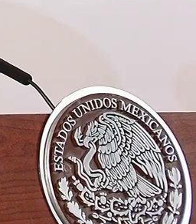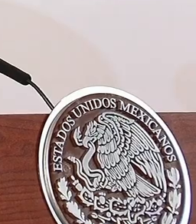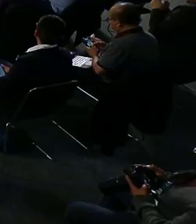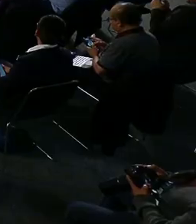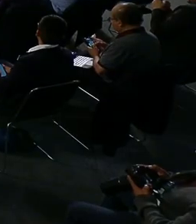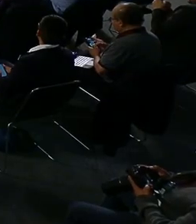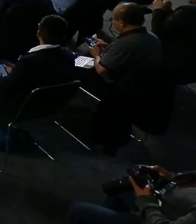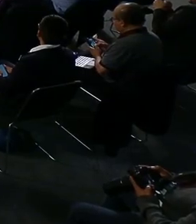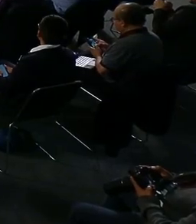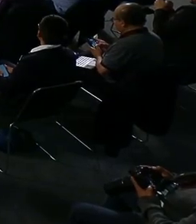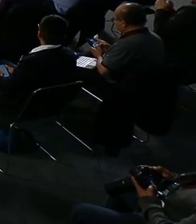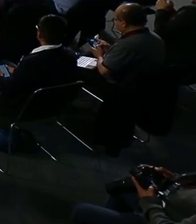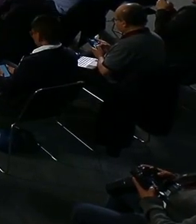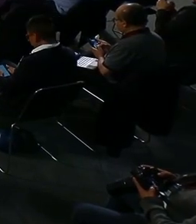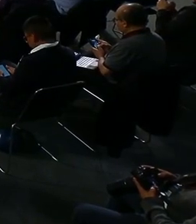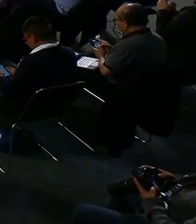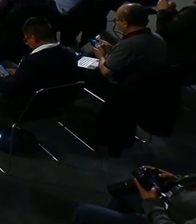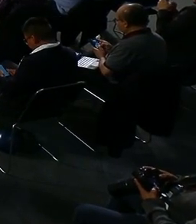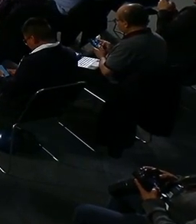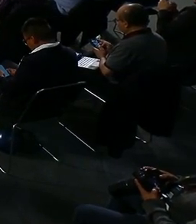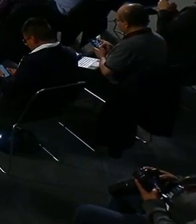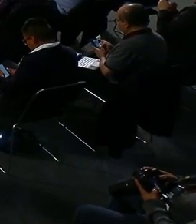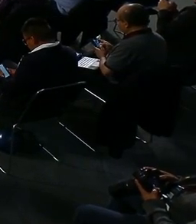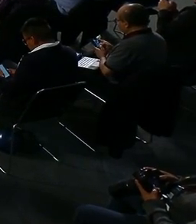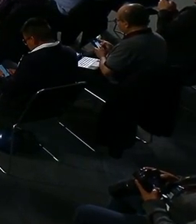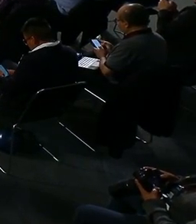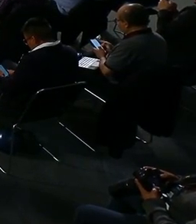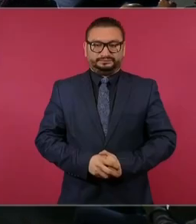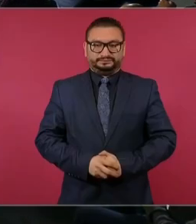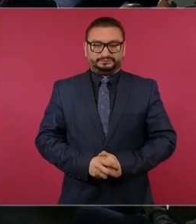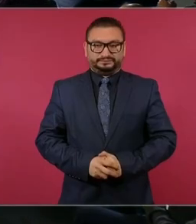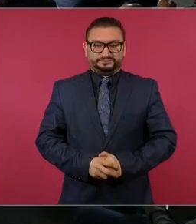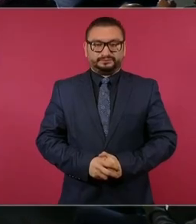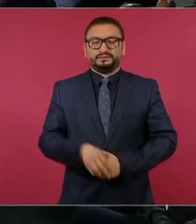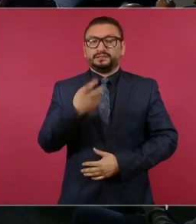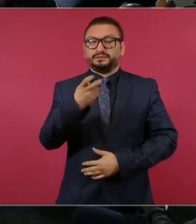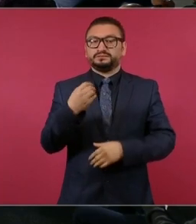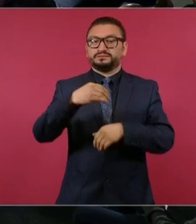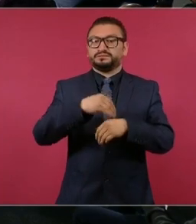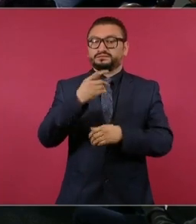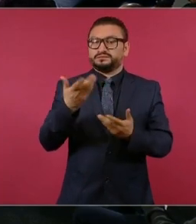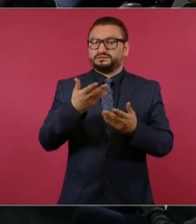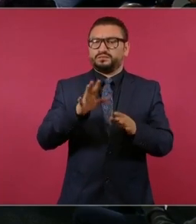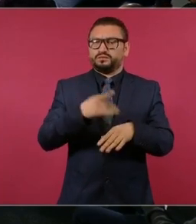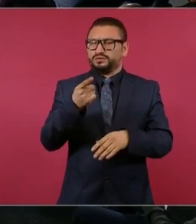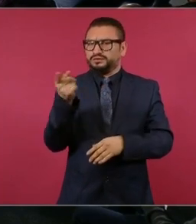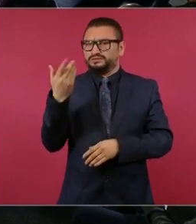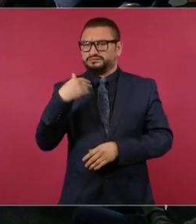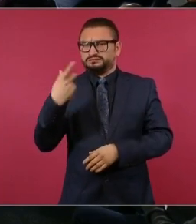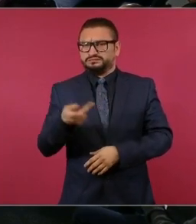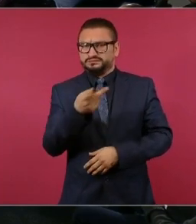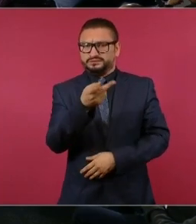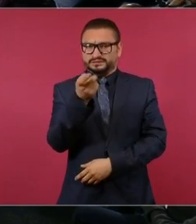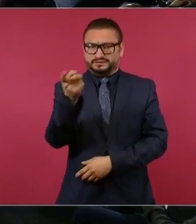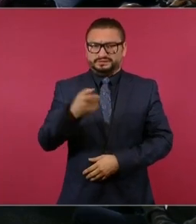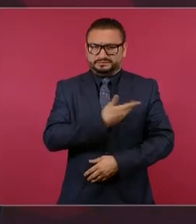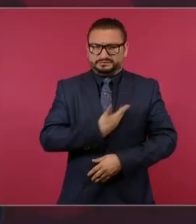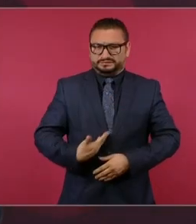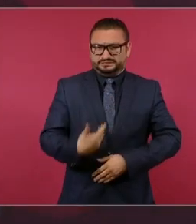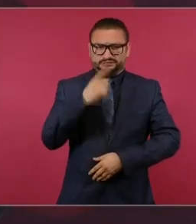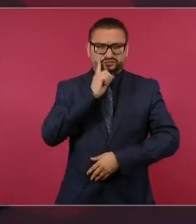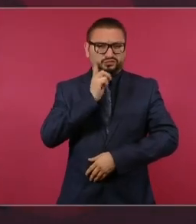Y a esto, repito, habría que agregar el planteamiento que está haciendo la